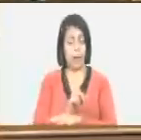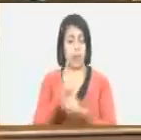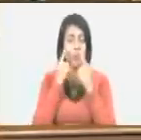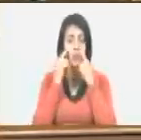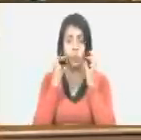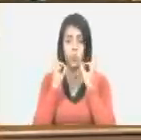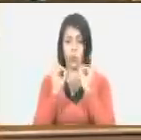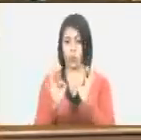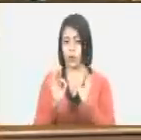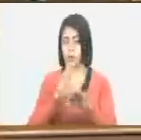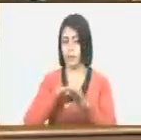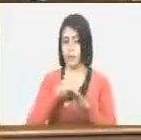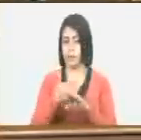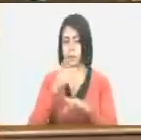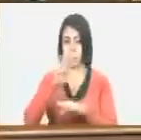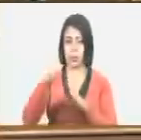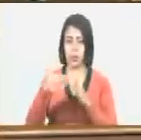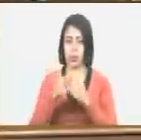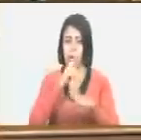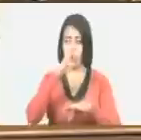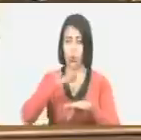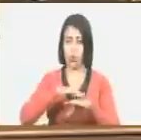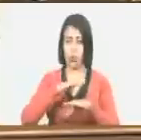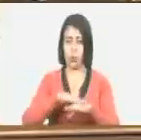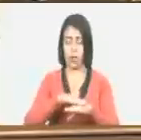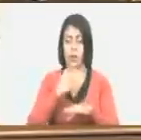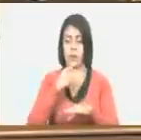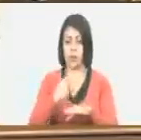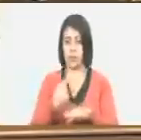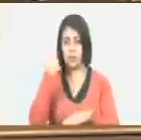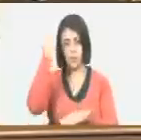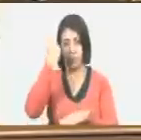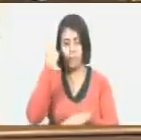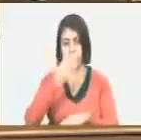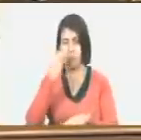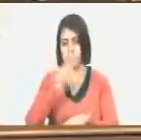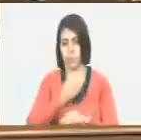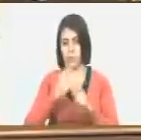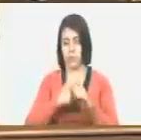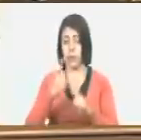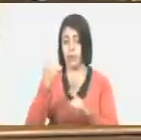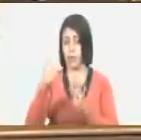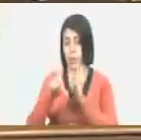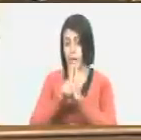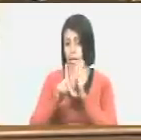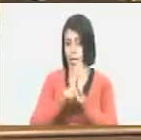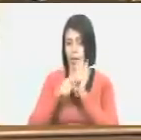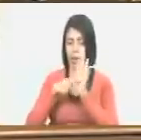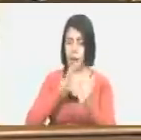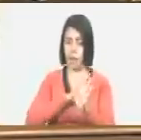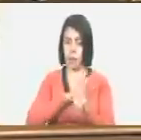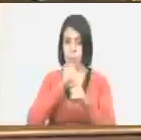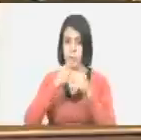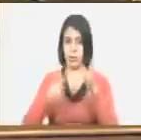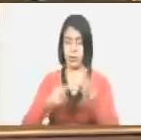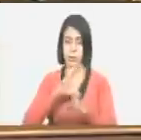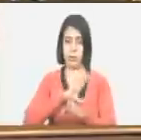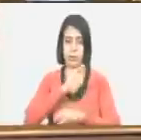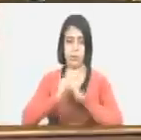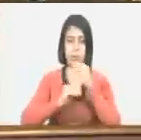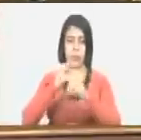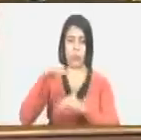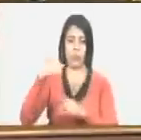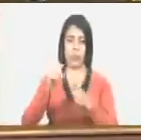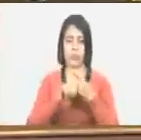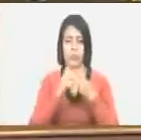prudente y exenta de toda culpa. Se presumirá el origen ilícito de los bienes y efectos patrimoniales